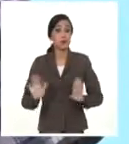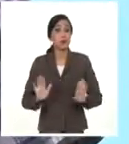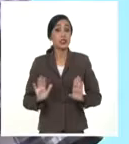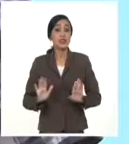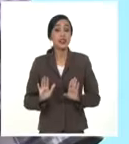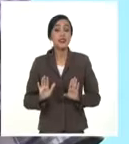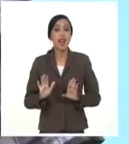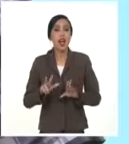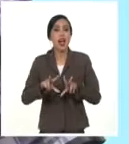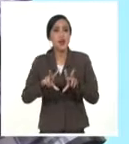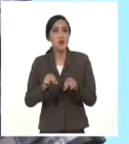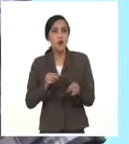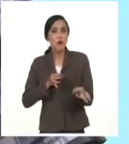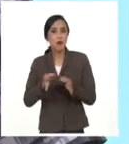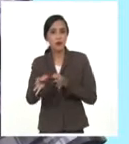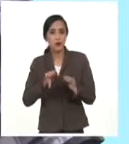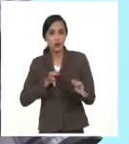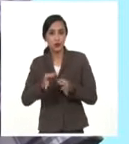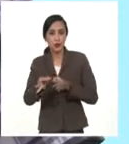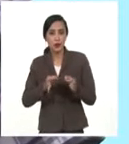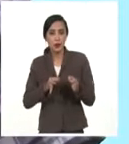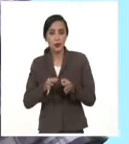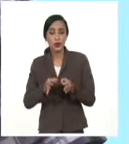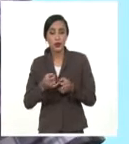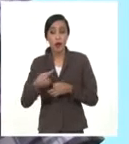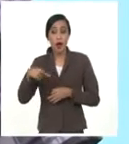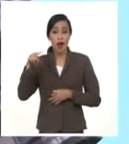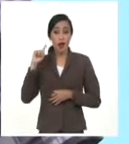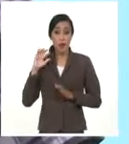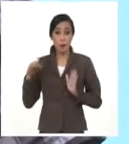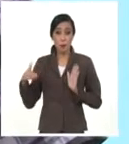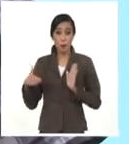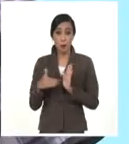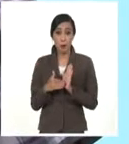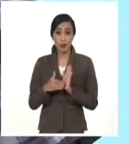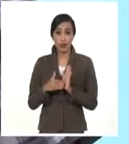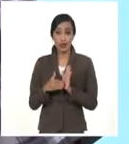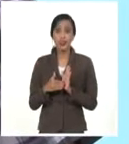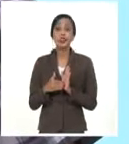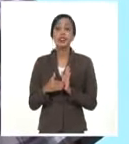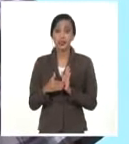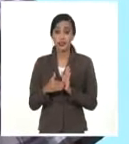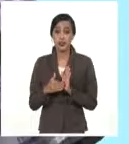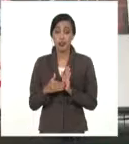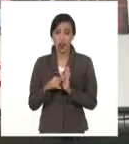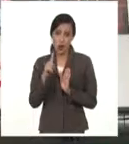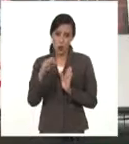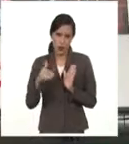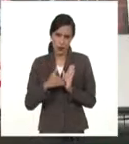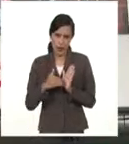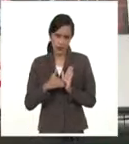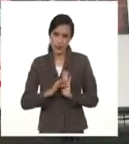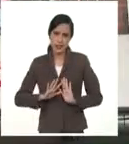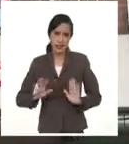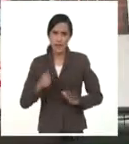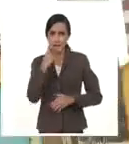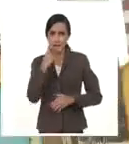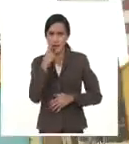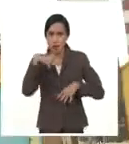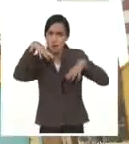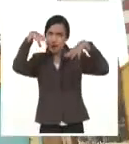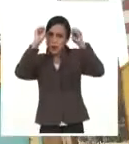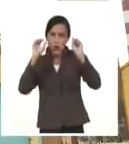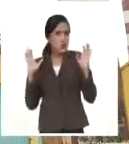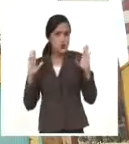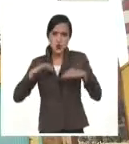Con estas incorporaciones, desde la tarde de ayer, desde ayer a las 13 horas, ya no hay afectaciones al servicio